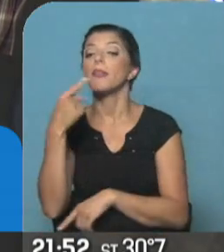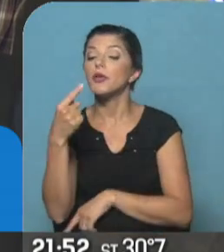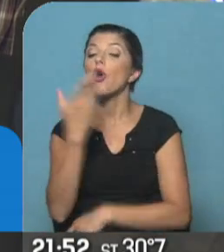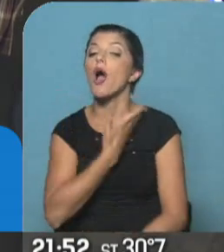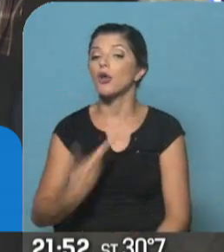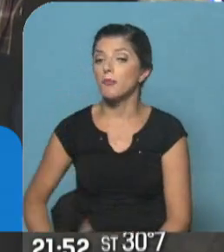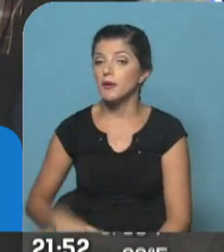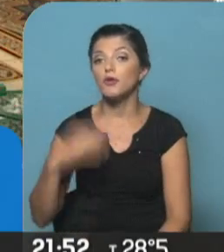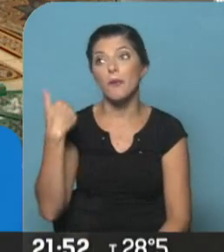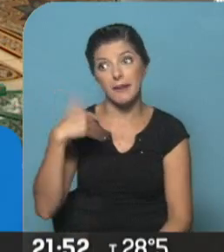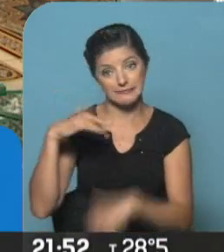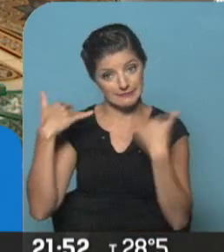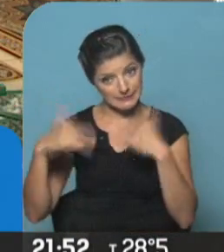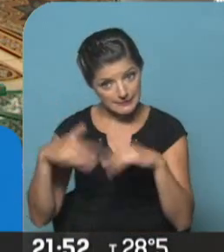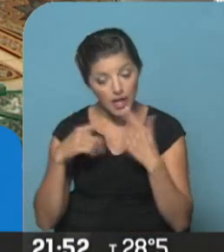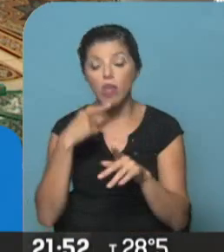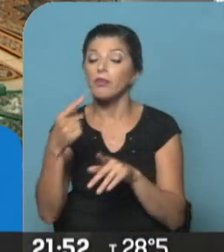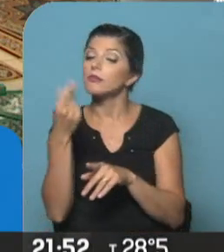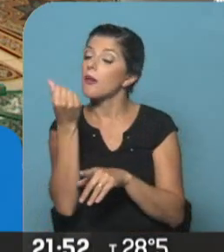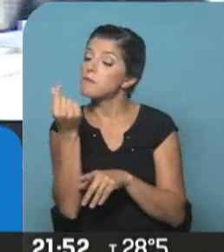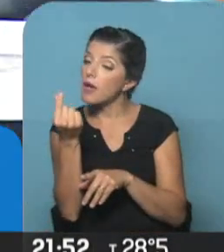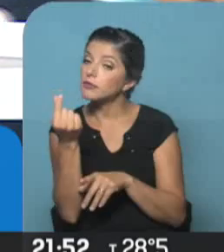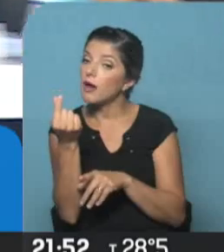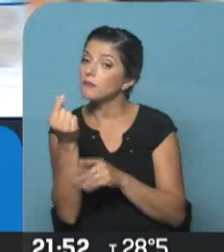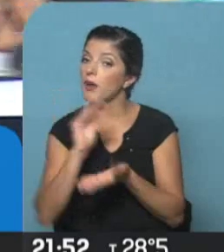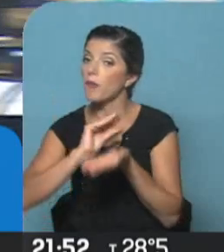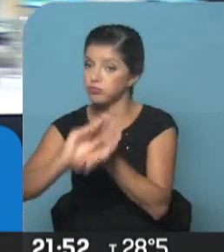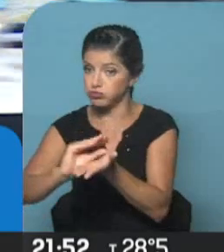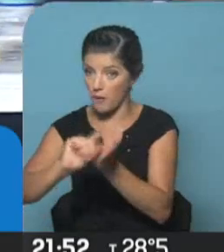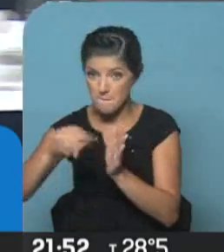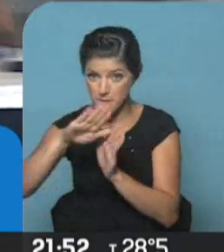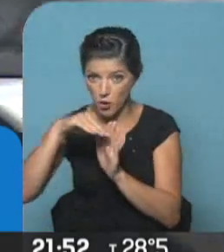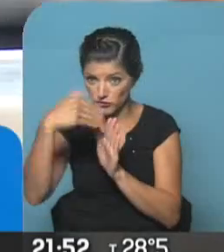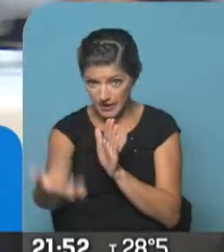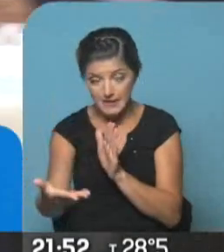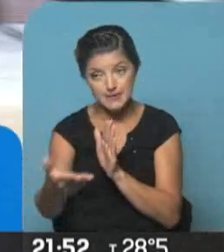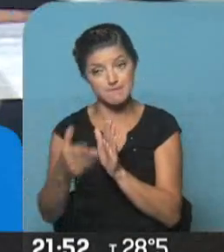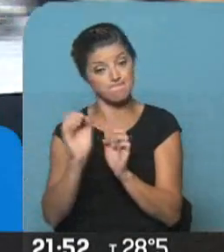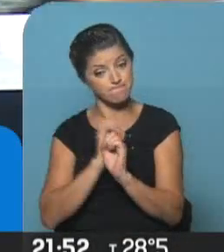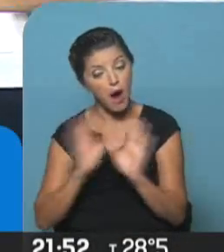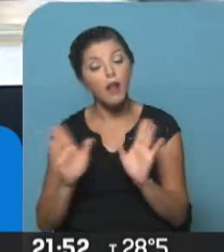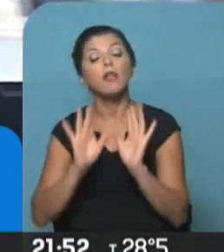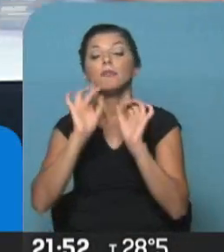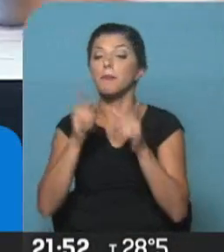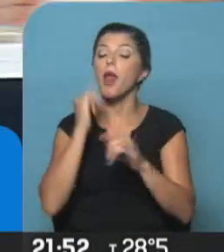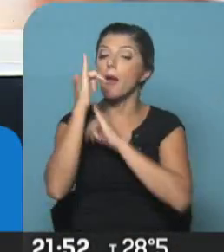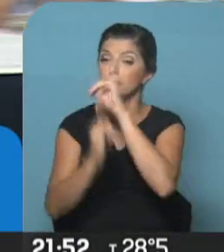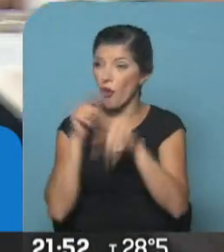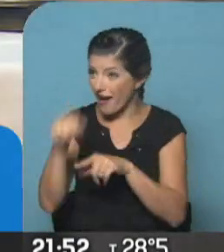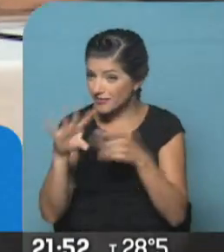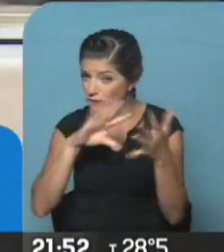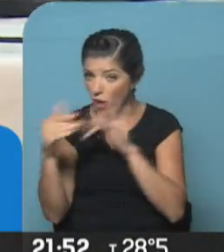un alto precio por asegurar el dinero para la provincia de Buenos Aires y señaló que este tipo de